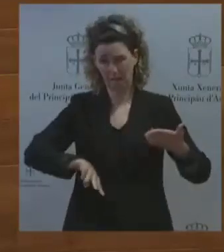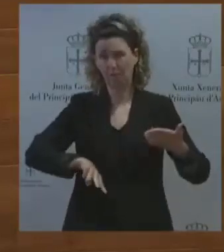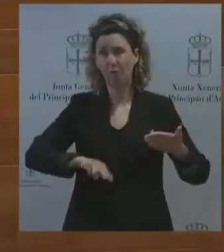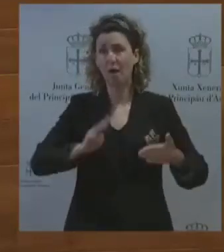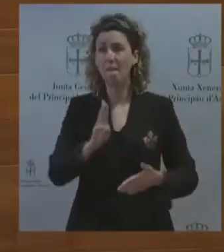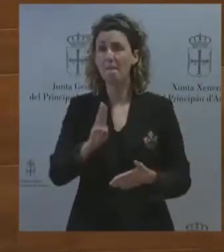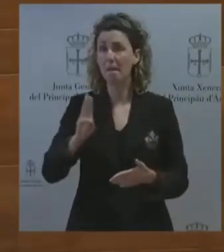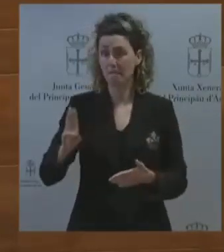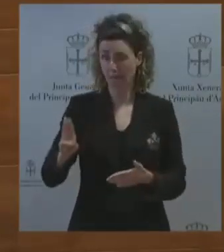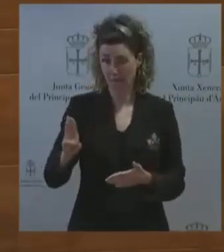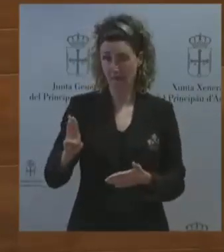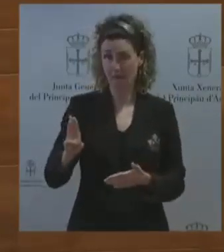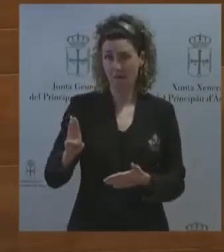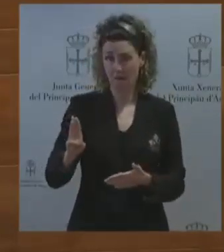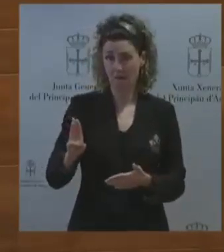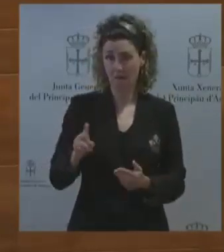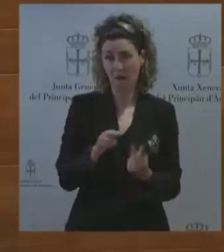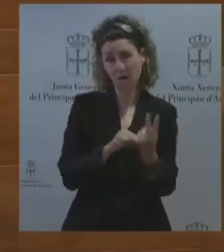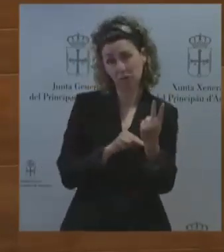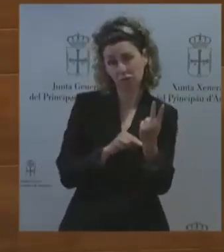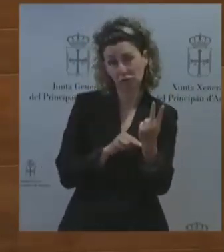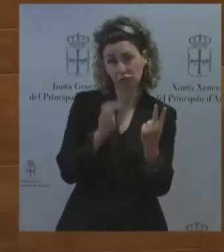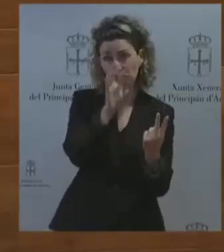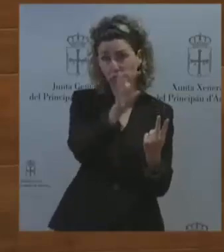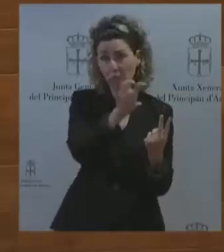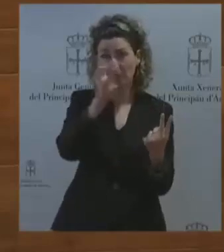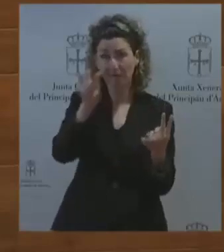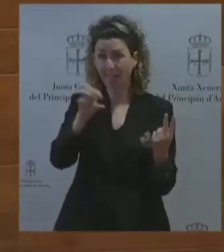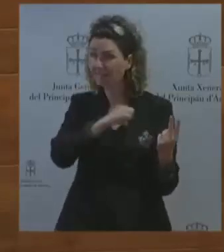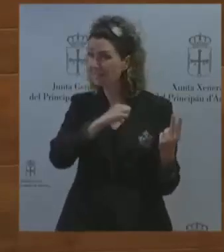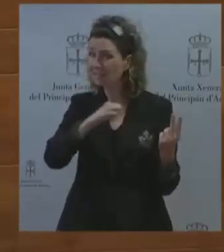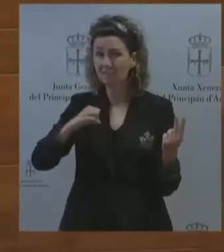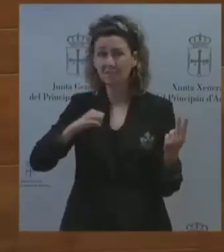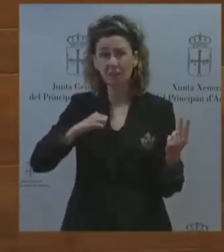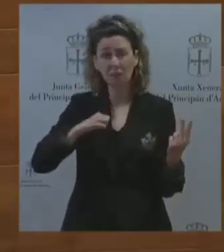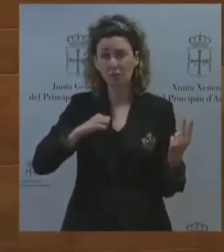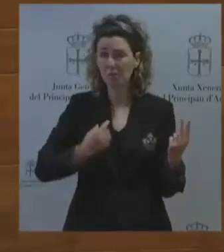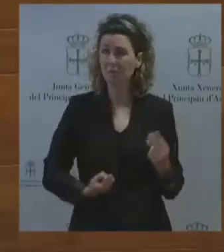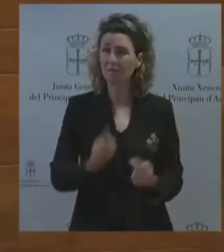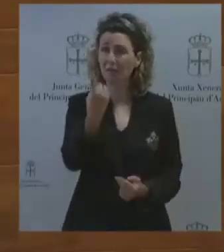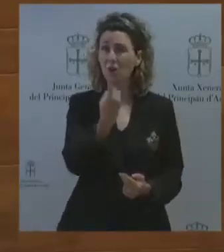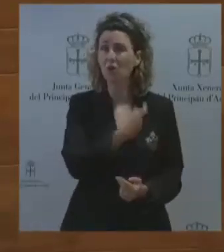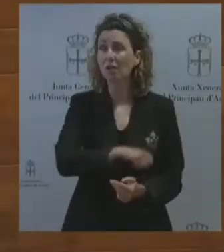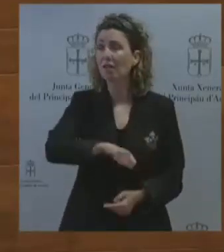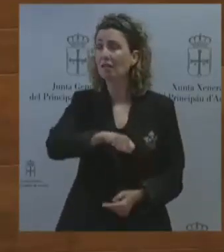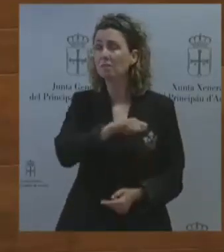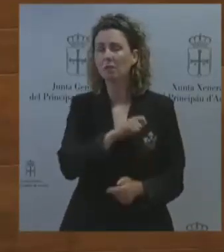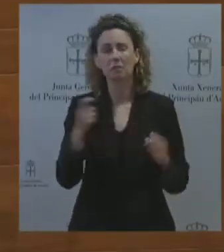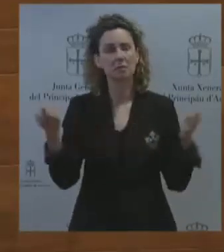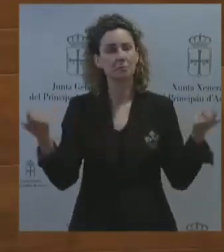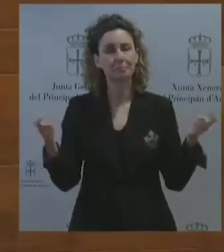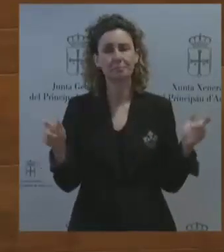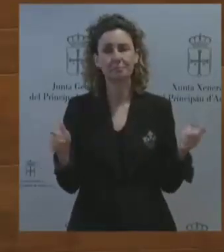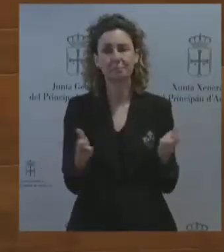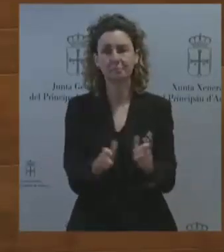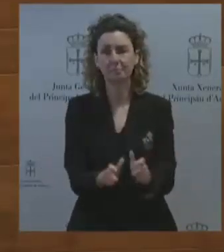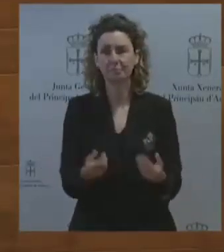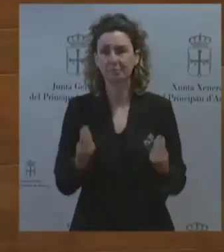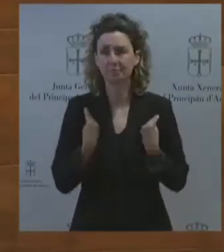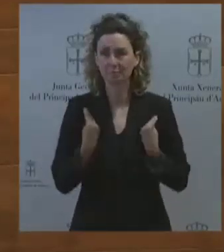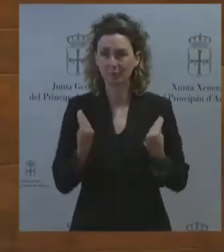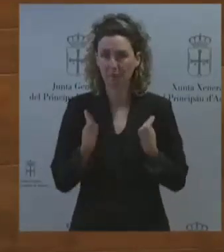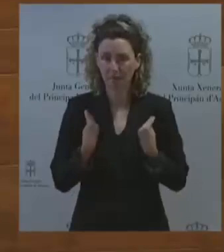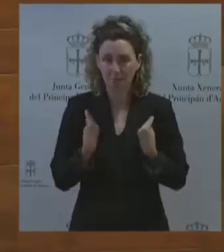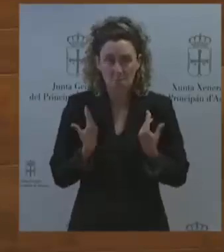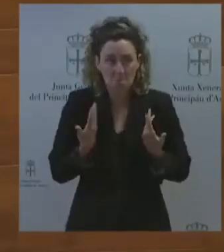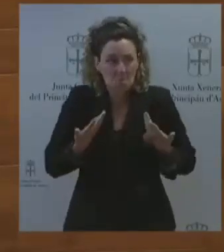2 únicas comunidades autónomas de costa de todo el país que han perdido población en los últimos 4 años. Es decir, los demás sí están tomando